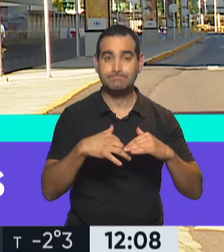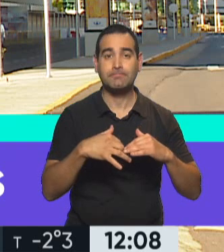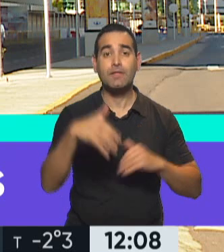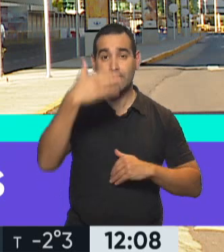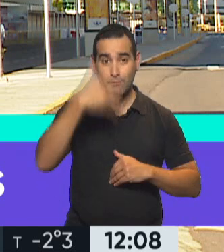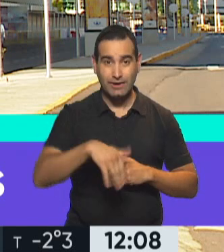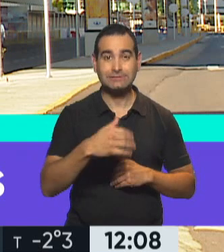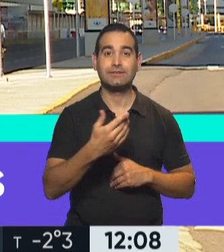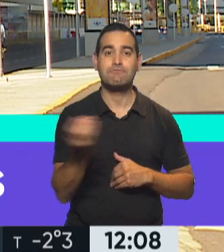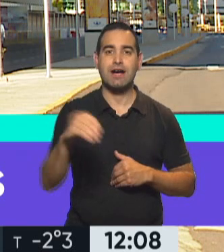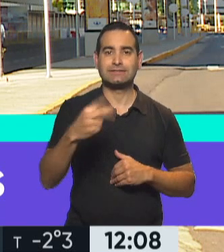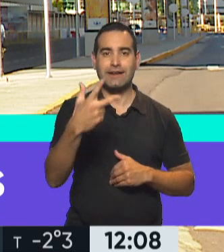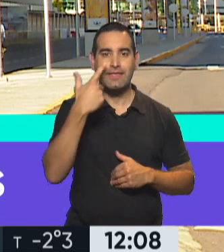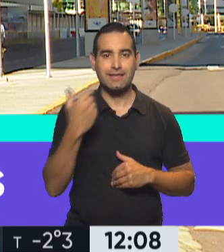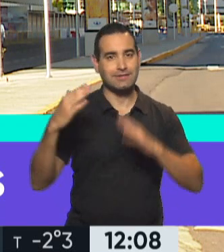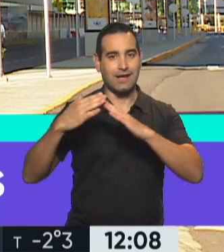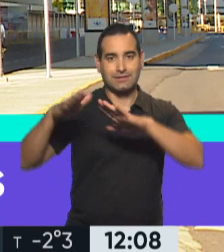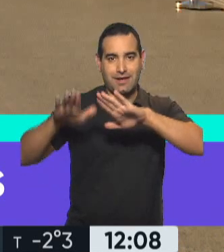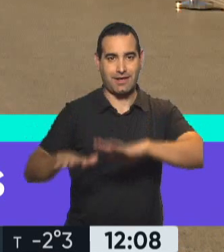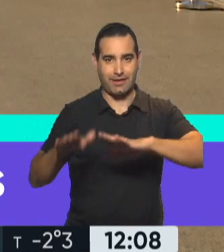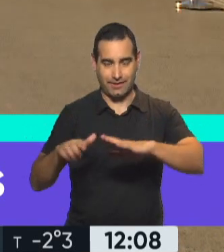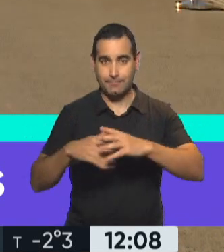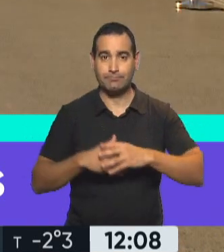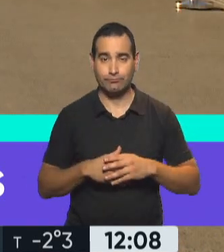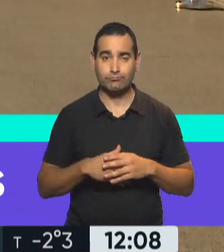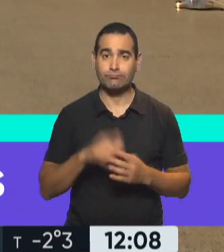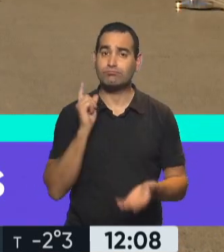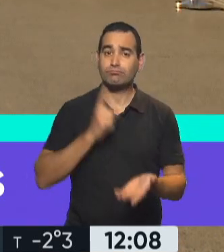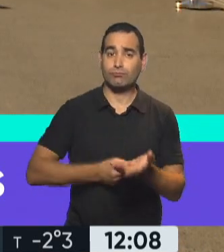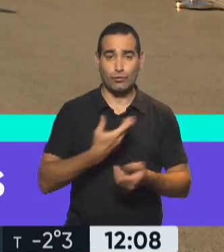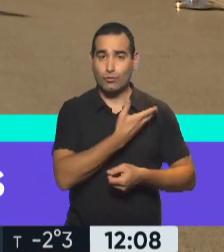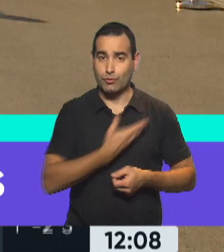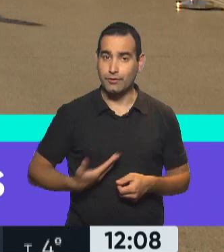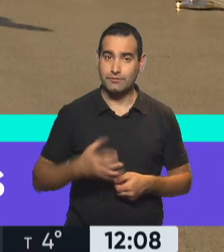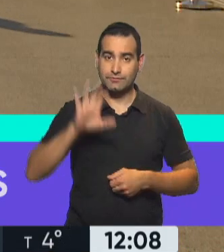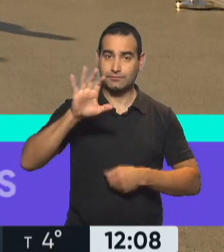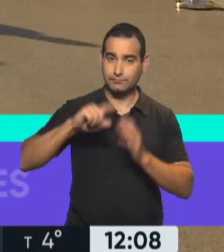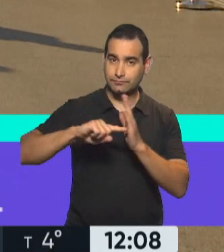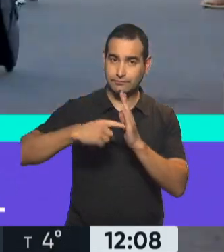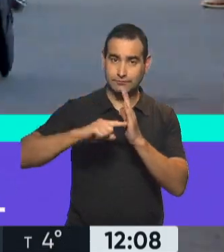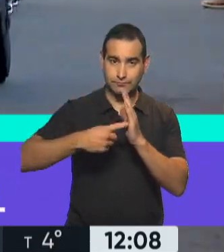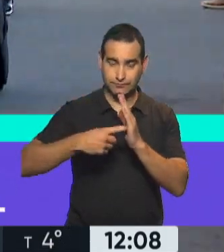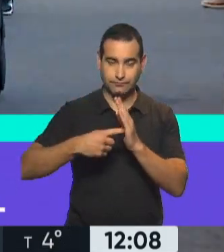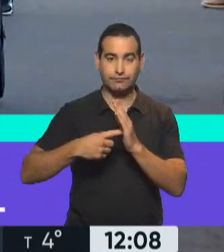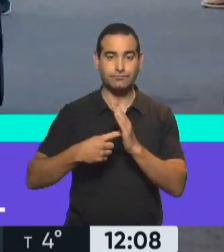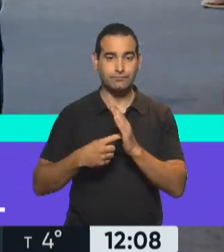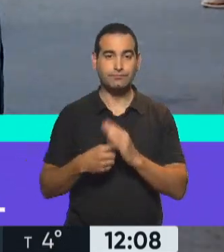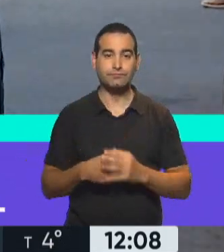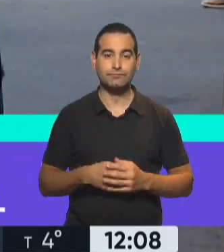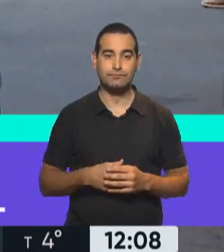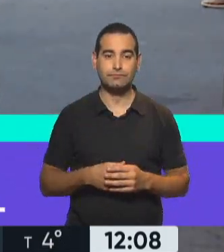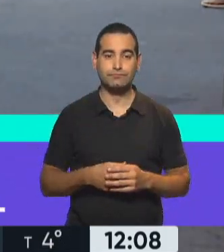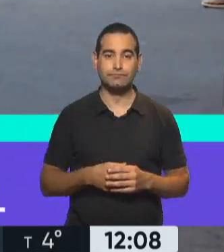luego 3 días de aislamiento en sus propios domicilios. Esto lo estableció el gobierno de la provincia de Buenos Aires y